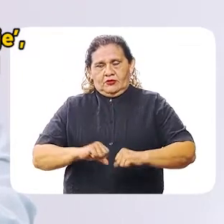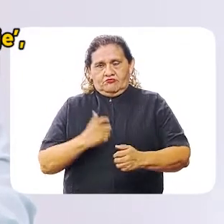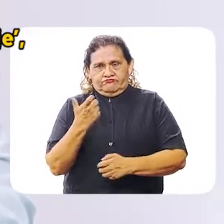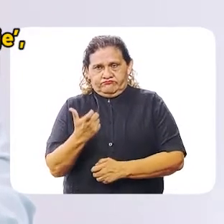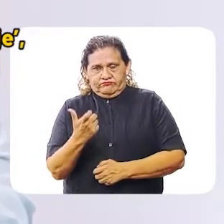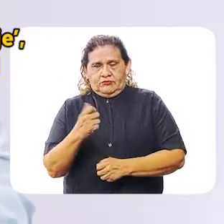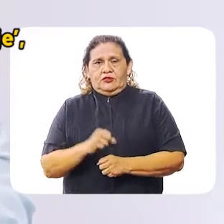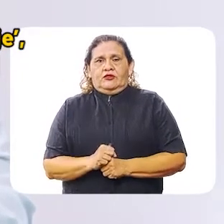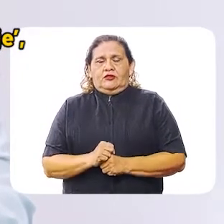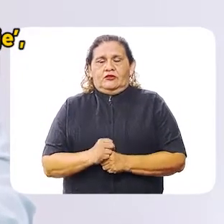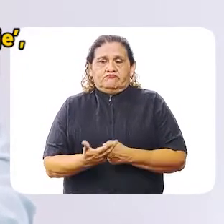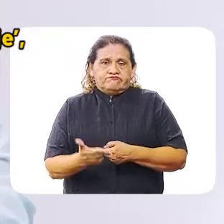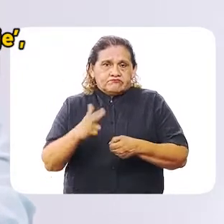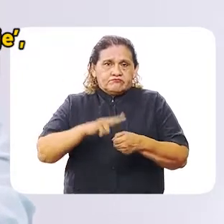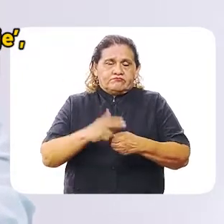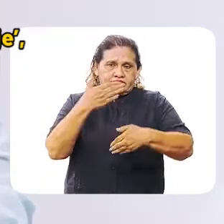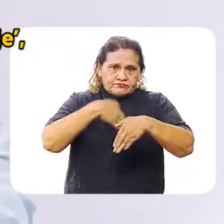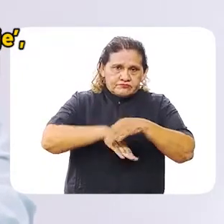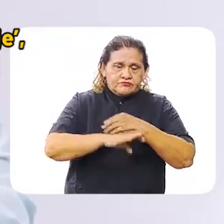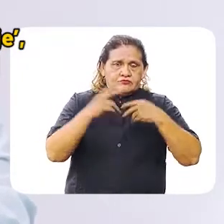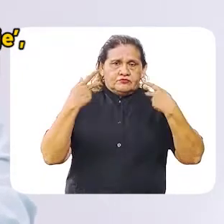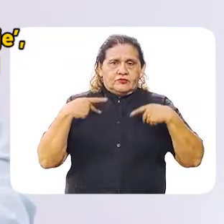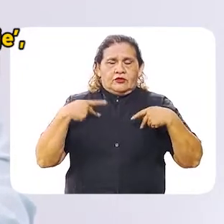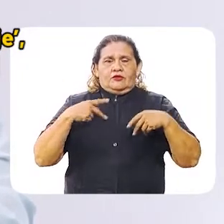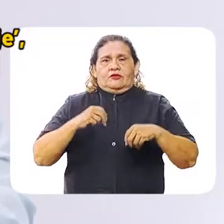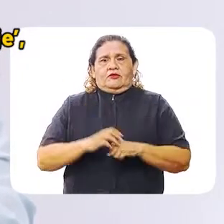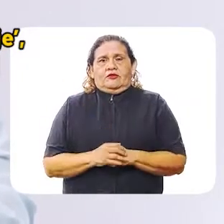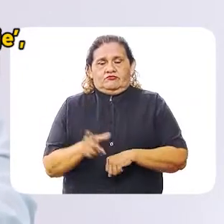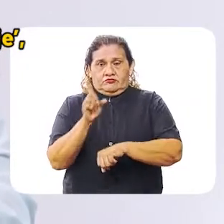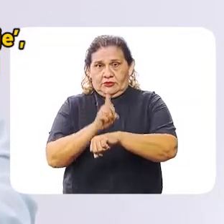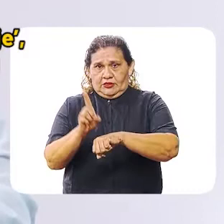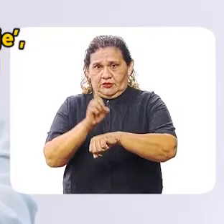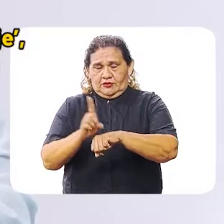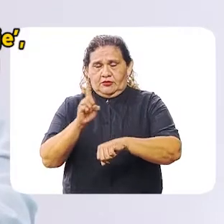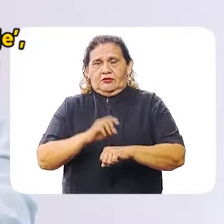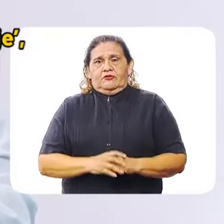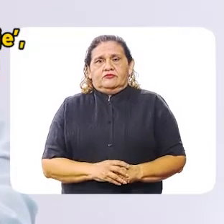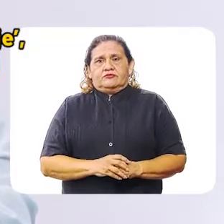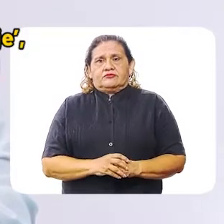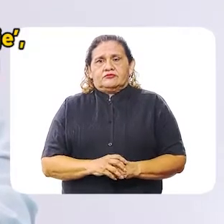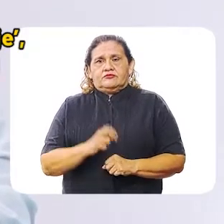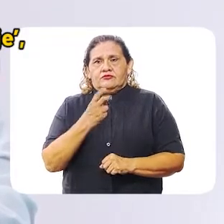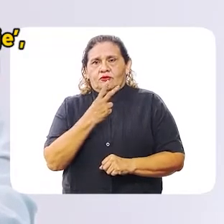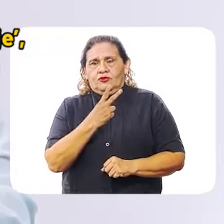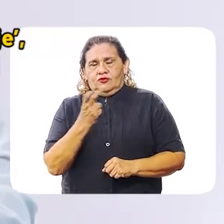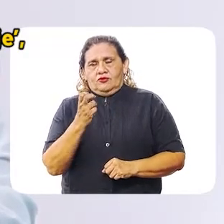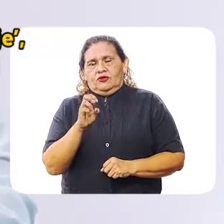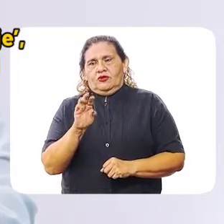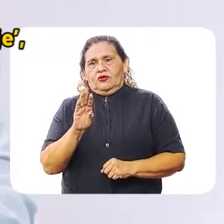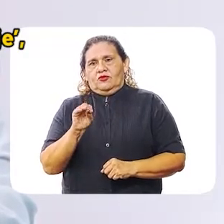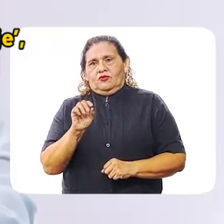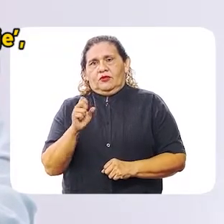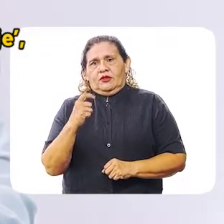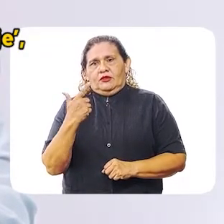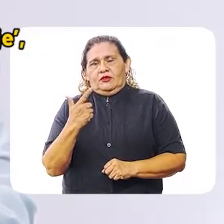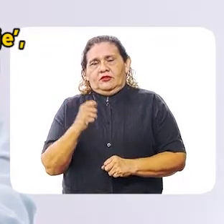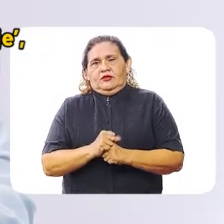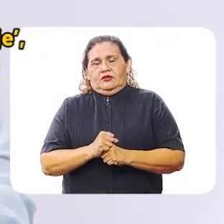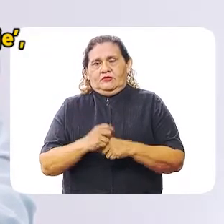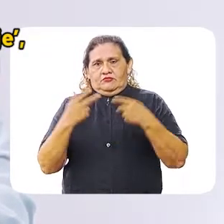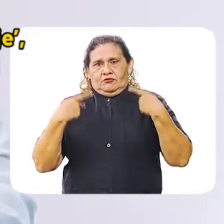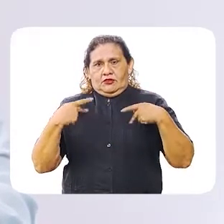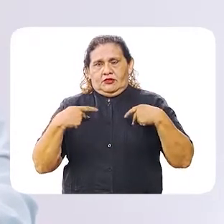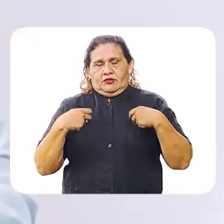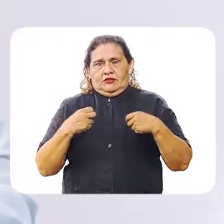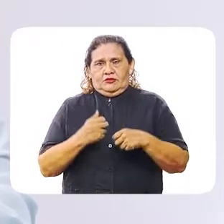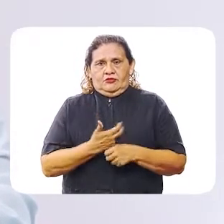más importantes son la ocupación hospitalaria y los ingresos diarios. El día de hoy tenemos 297 pacientes en hospitales